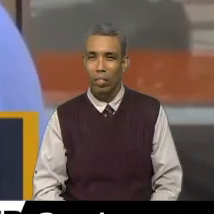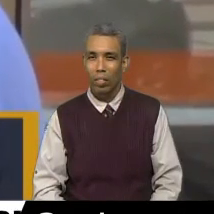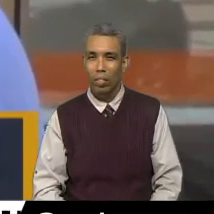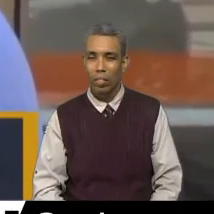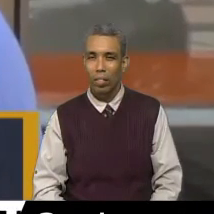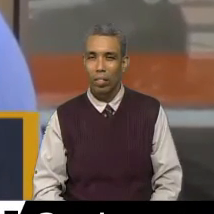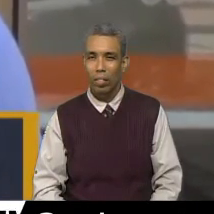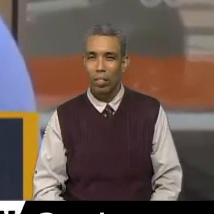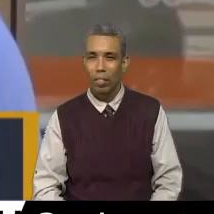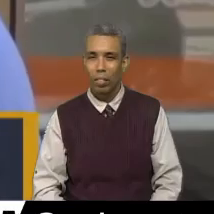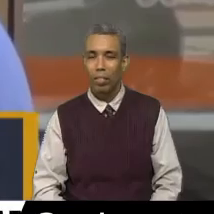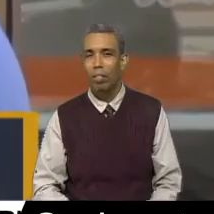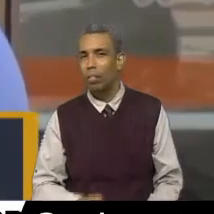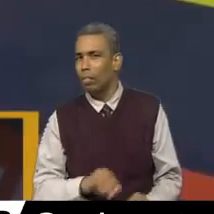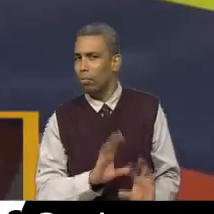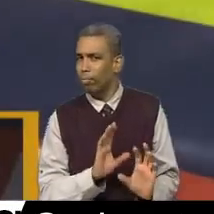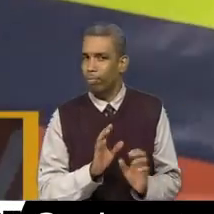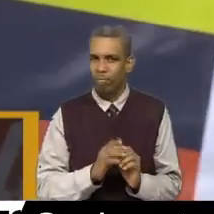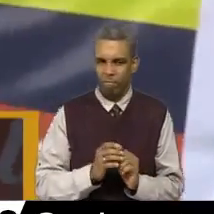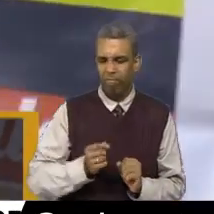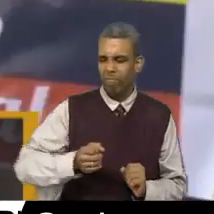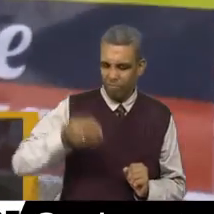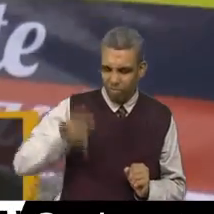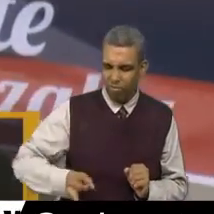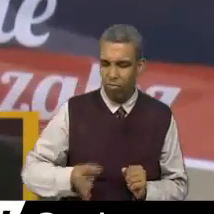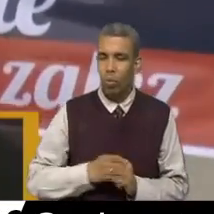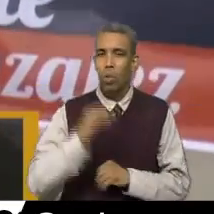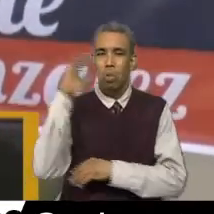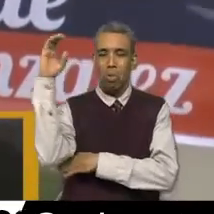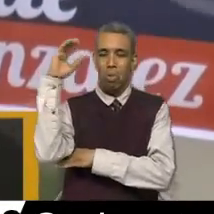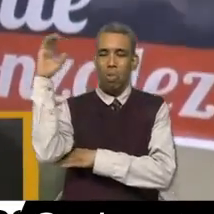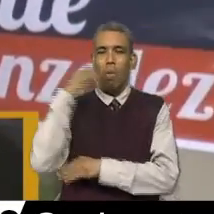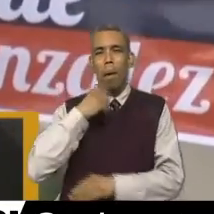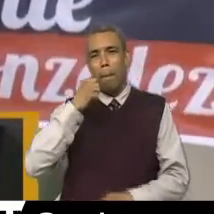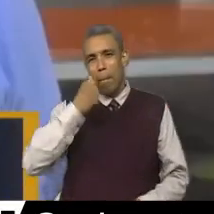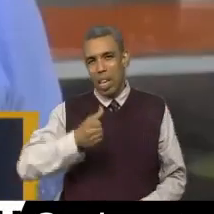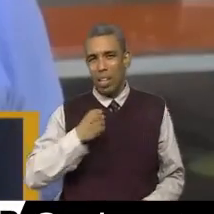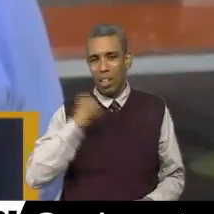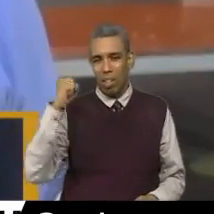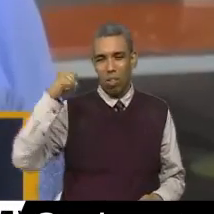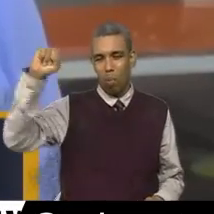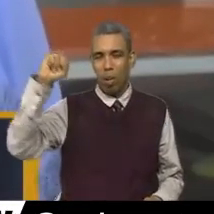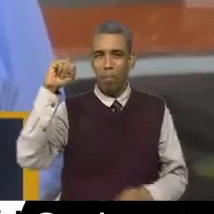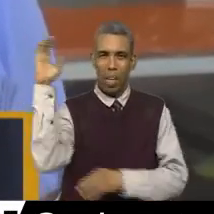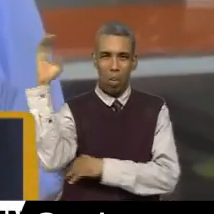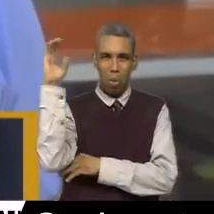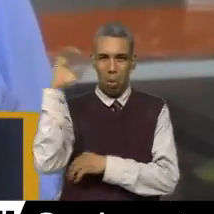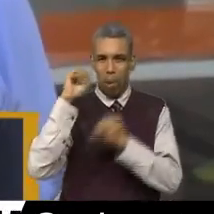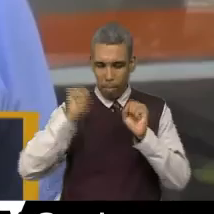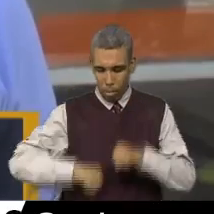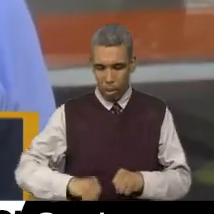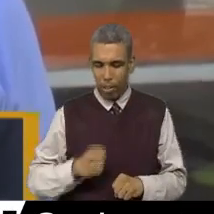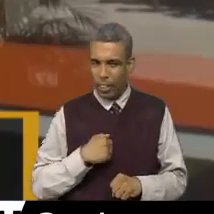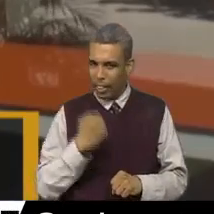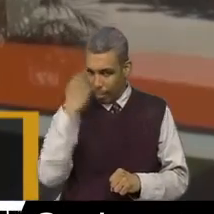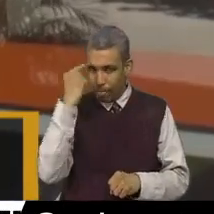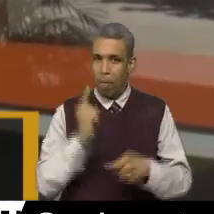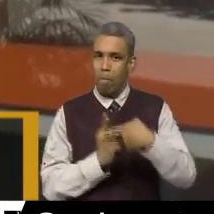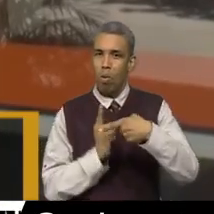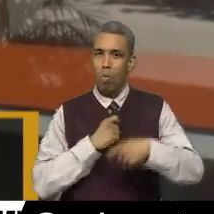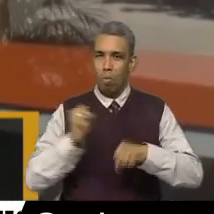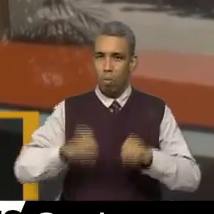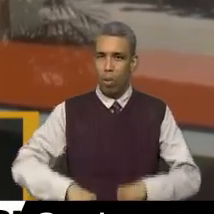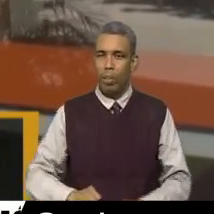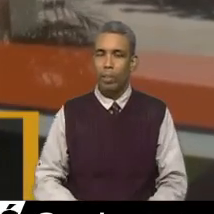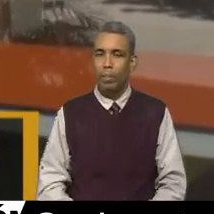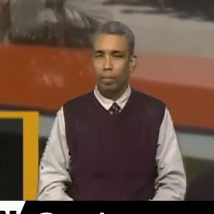la esperanza, la fe intacta de que vamos a clasificar. Podemos ganarle, simplemente hay que colocar la actitud y sacar este partido adelante. Hombre, yo creo que